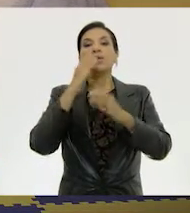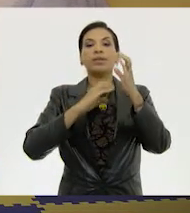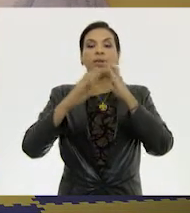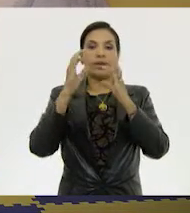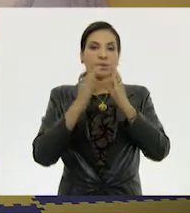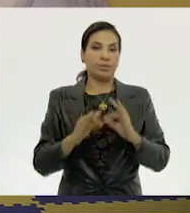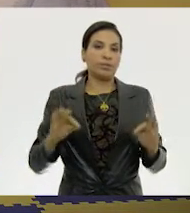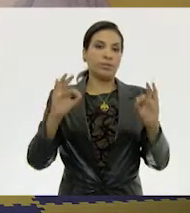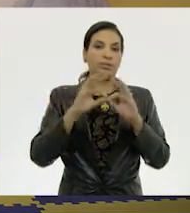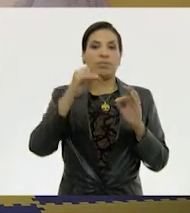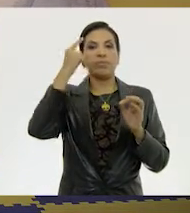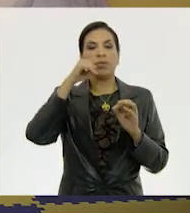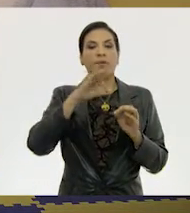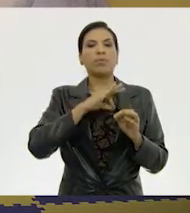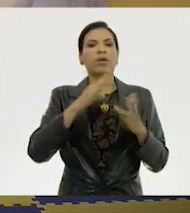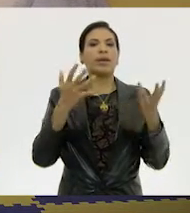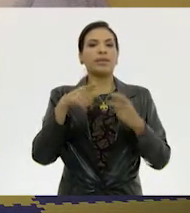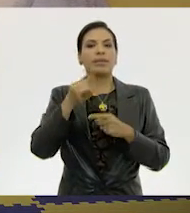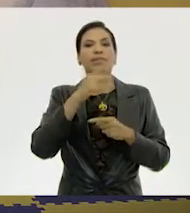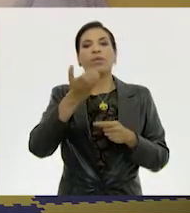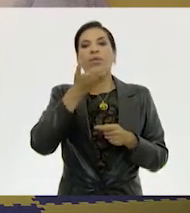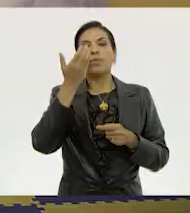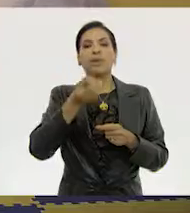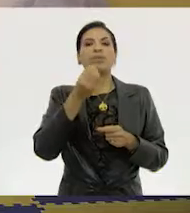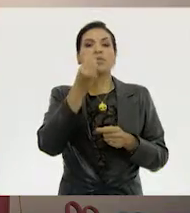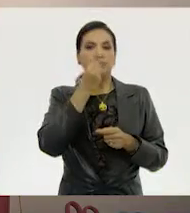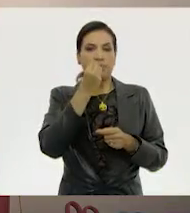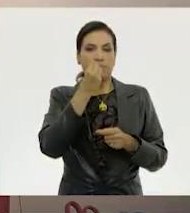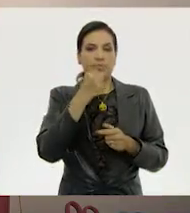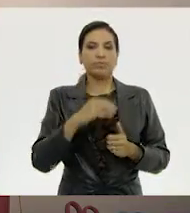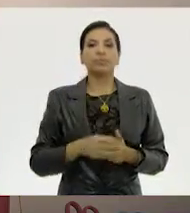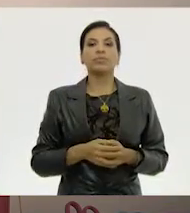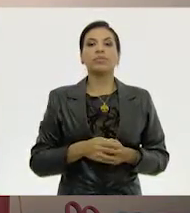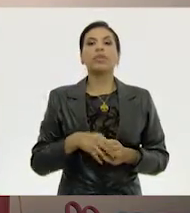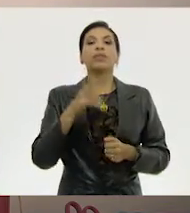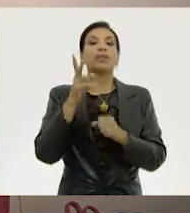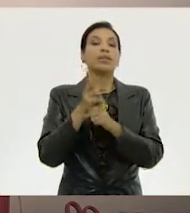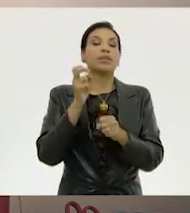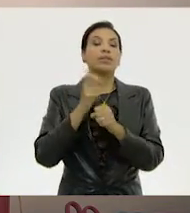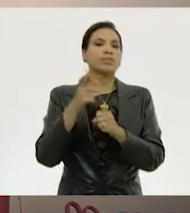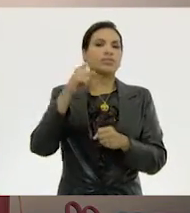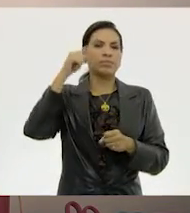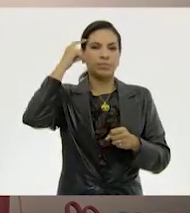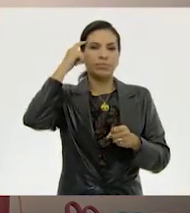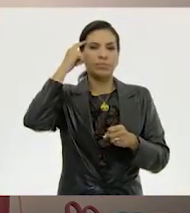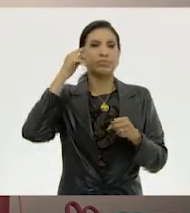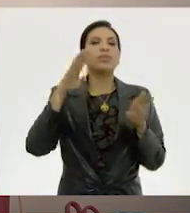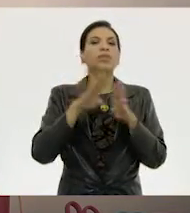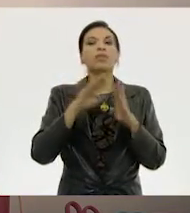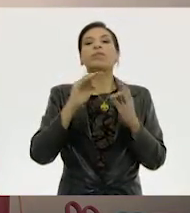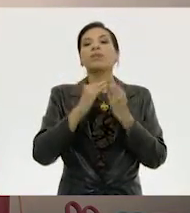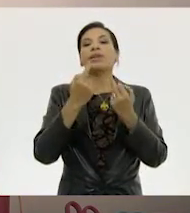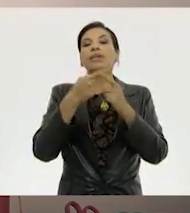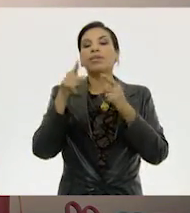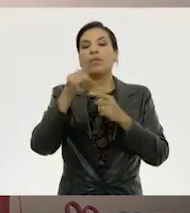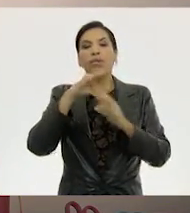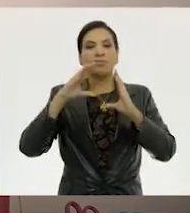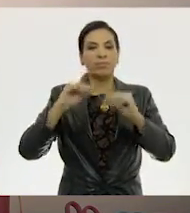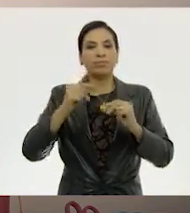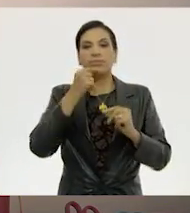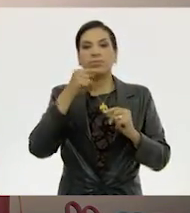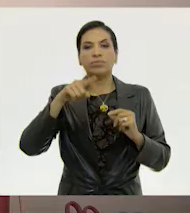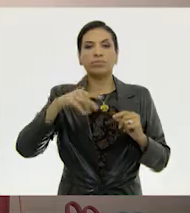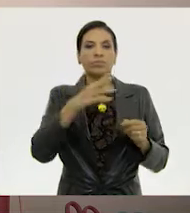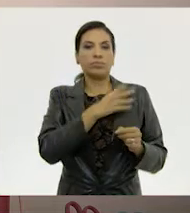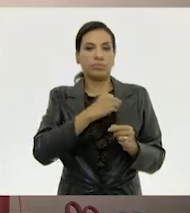son importantes para consolidar los hábitos de alimentación. Te invitamos a reflexionar sobre qué hábitos estás inculcando a